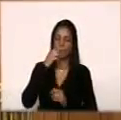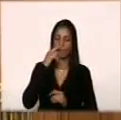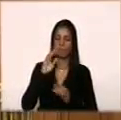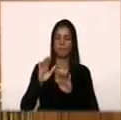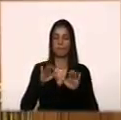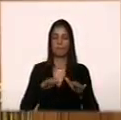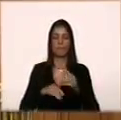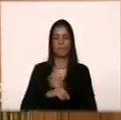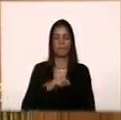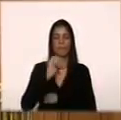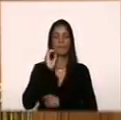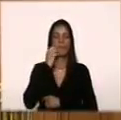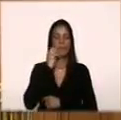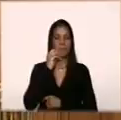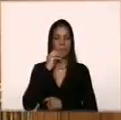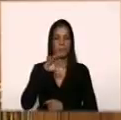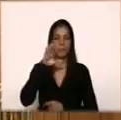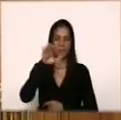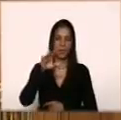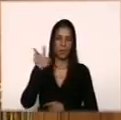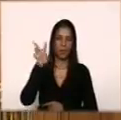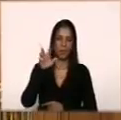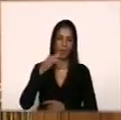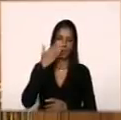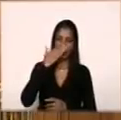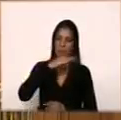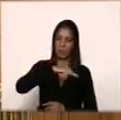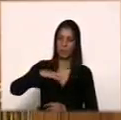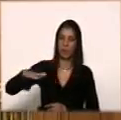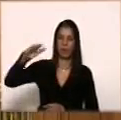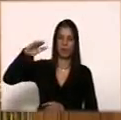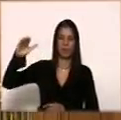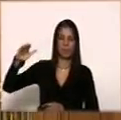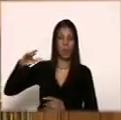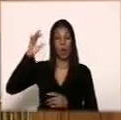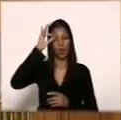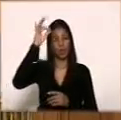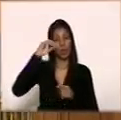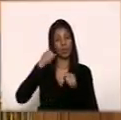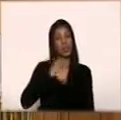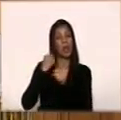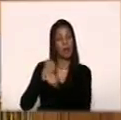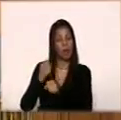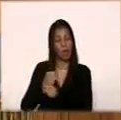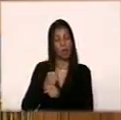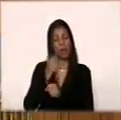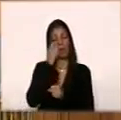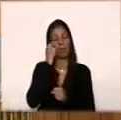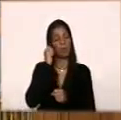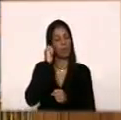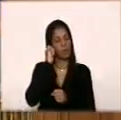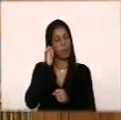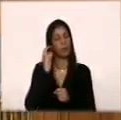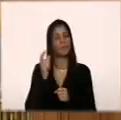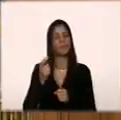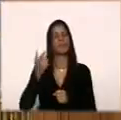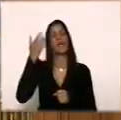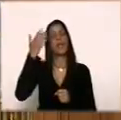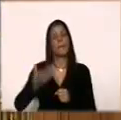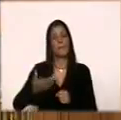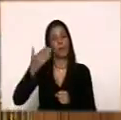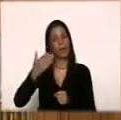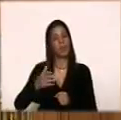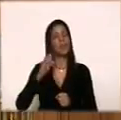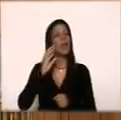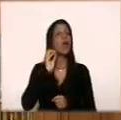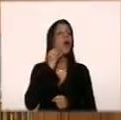nos enseñó, en el futuro del país. Y el Consejo Productivo de Trabajadores, hermanos y hermanas, no puede excluir